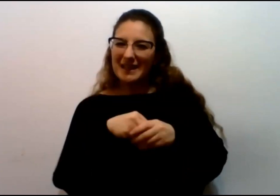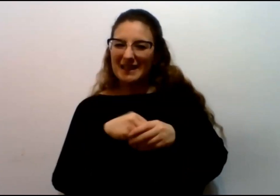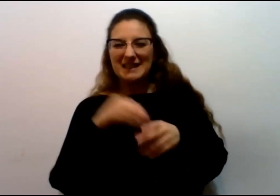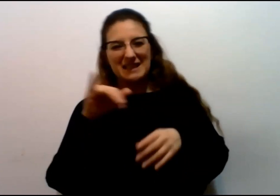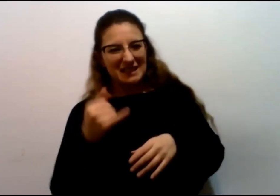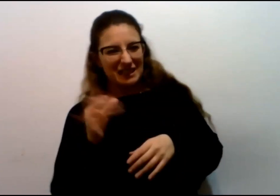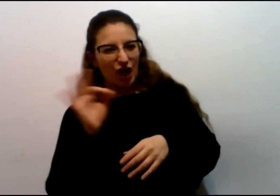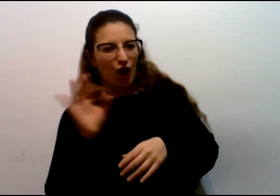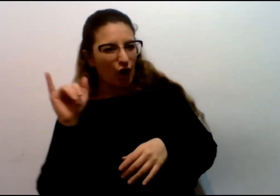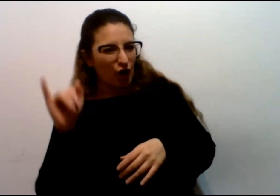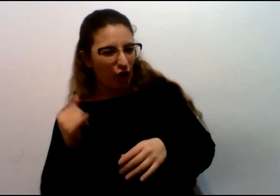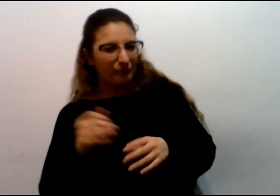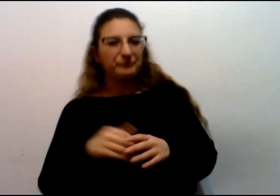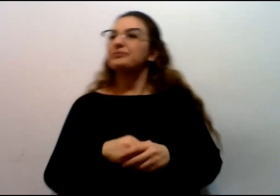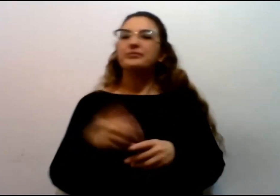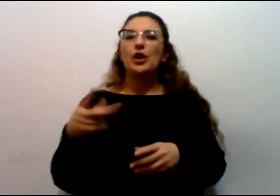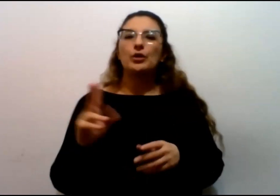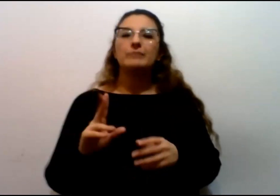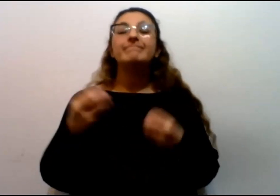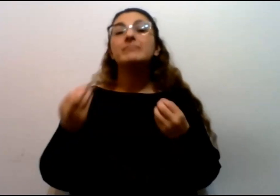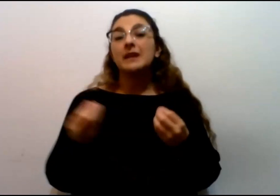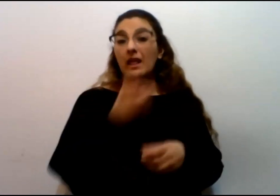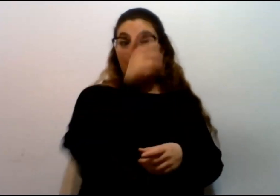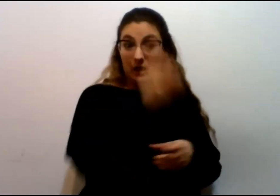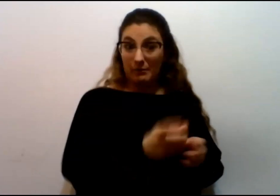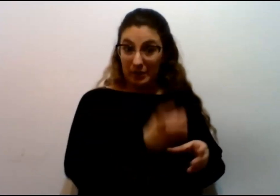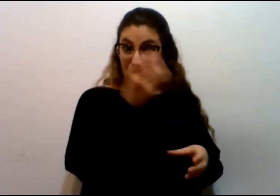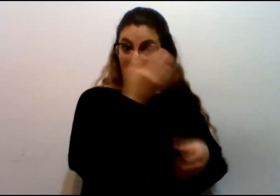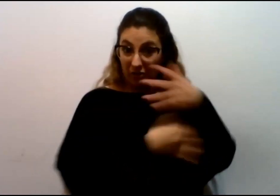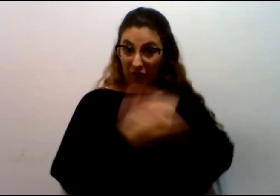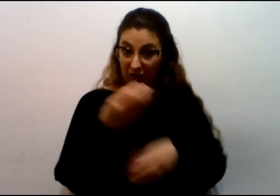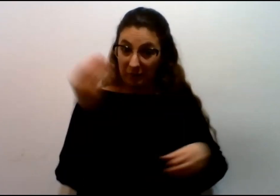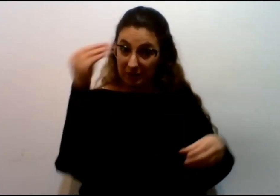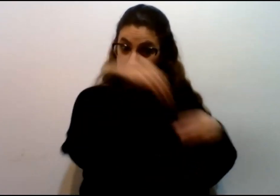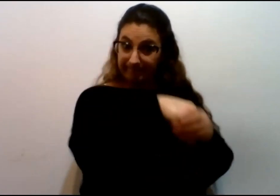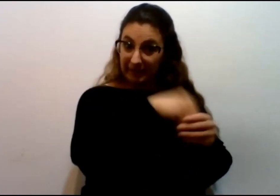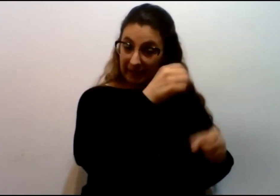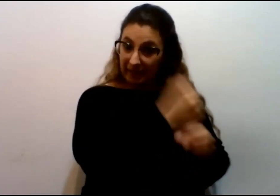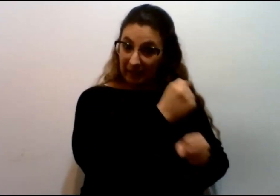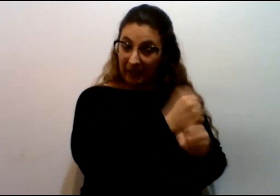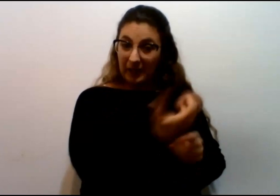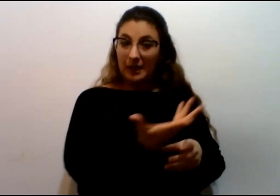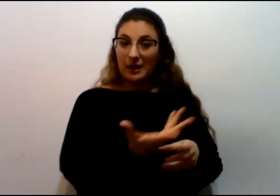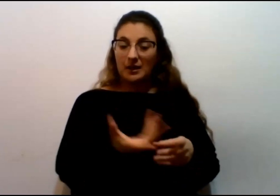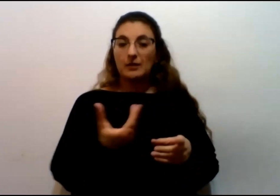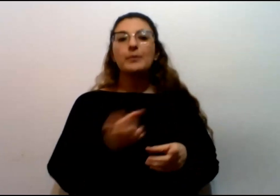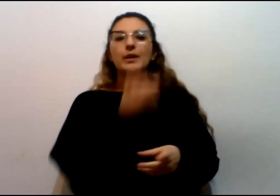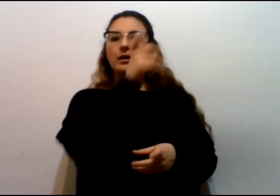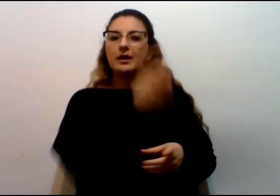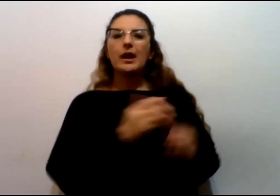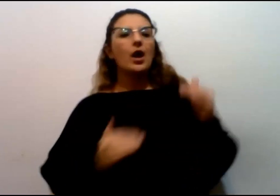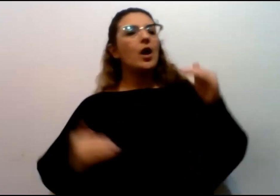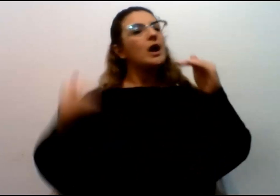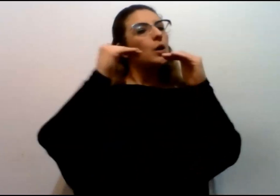Obviamente De que las personas Con discapacidad Estén insertas Dentro del mercado Laboral Pero siempre Con un estatus De trabajador Porque lo que